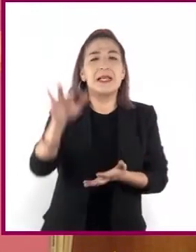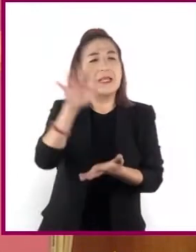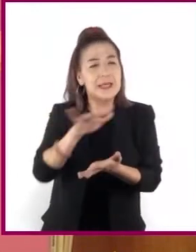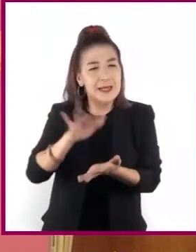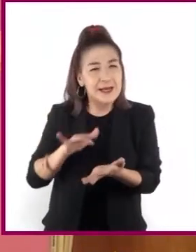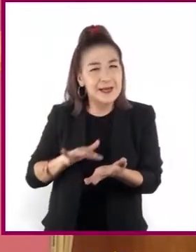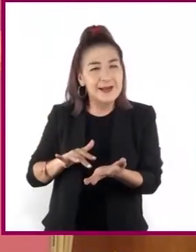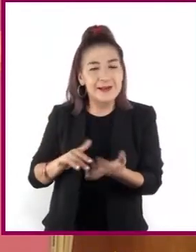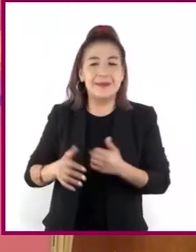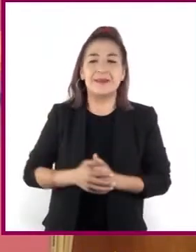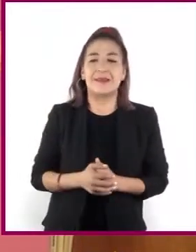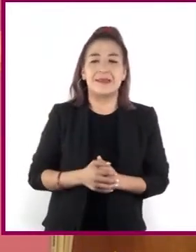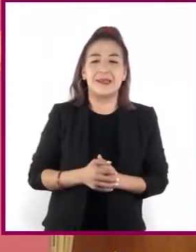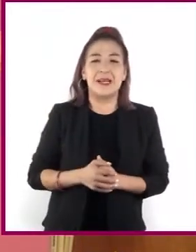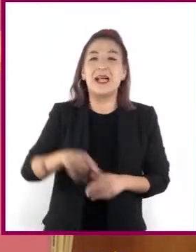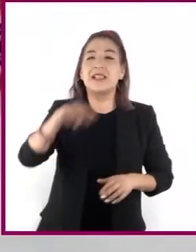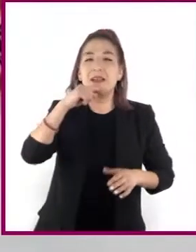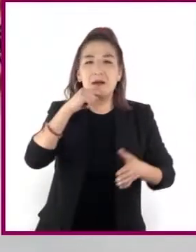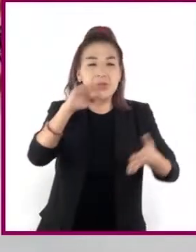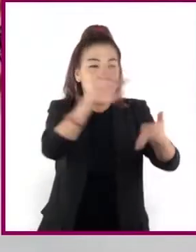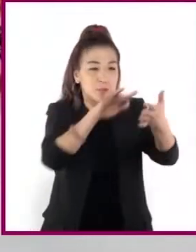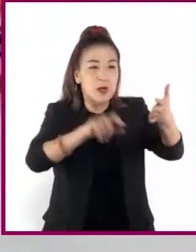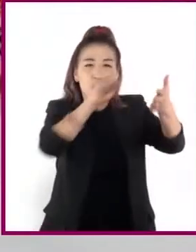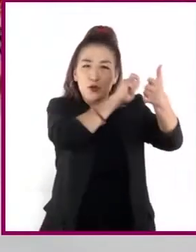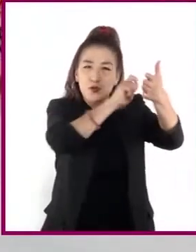Leer, subrayar.